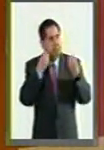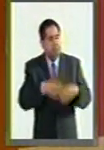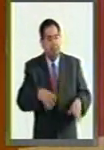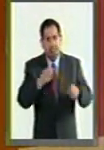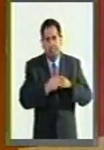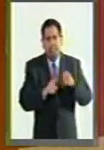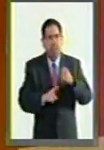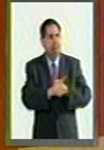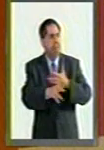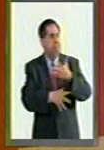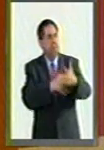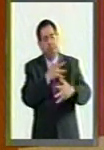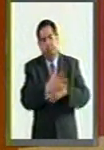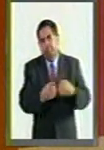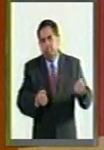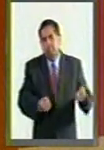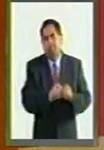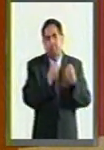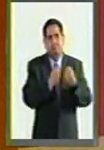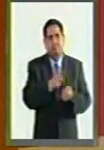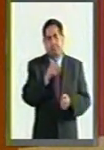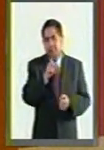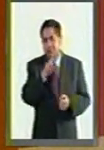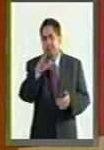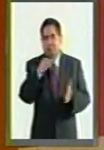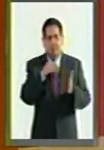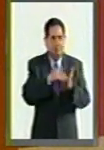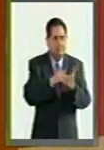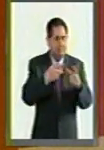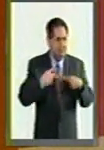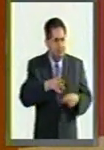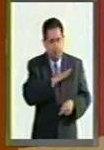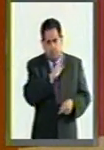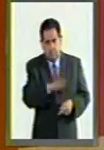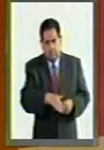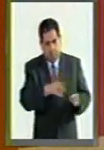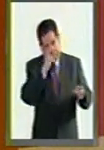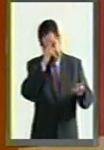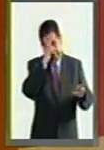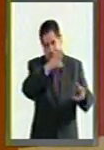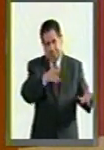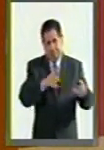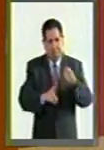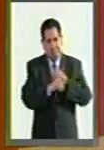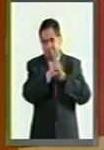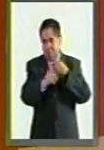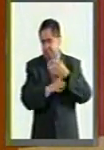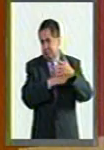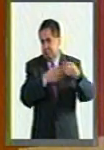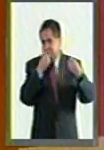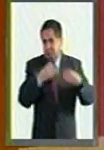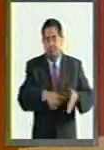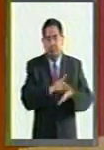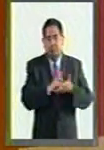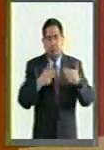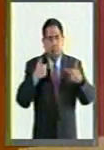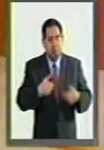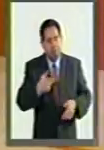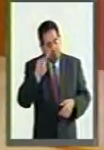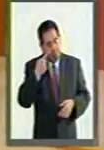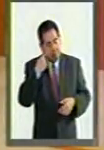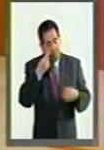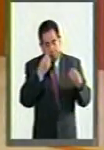de violencia, más de 100,000 muertos y la violación sistemática de derechos humanos.